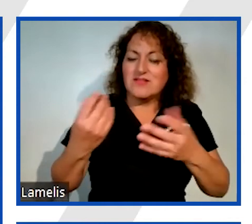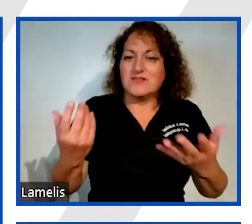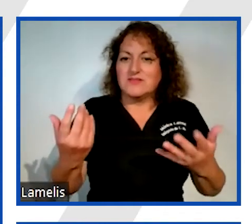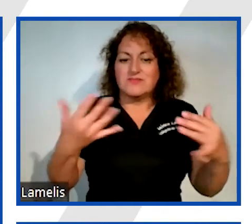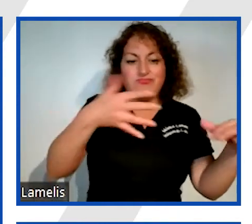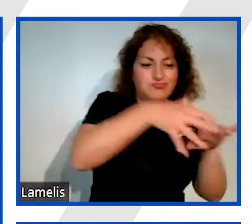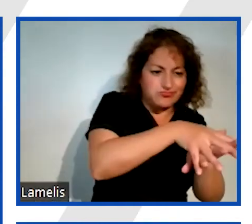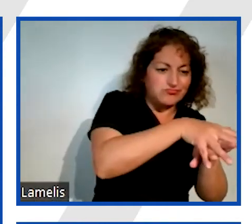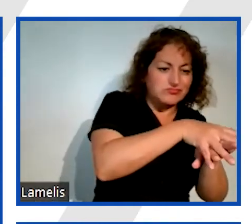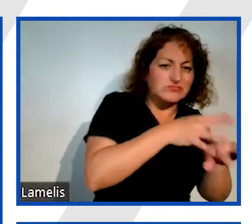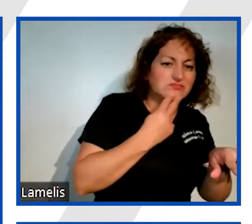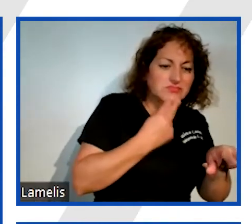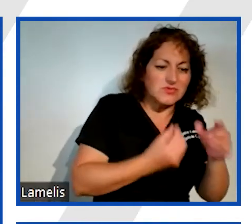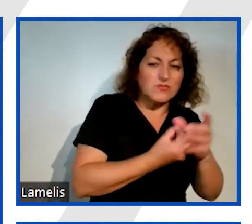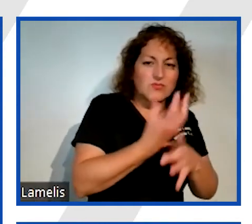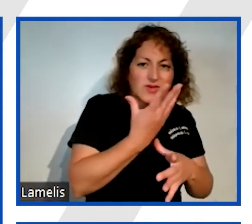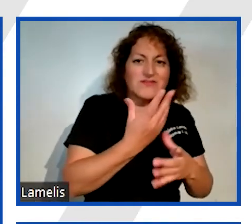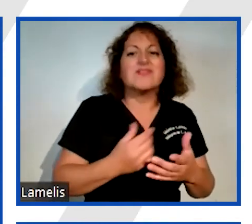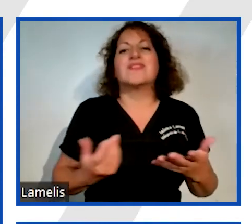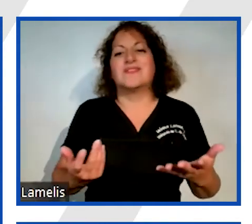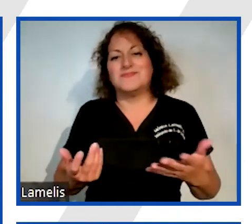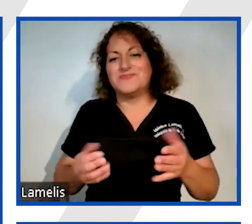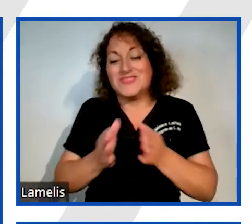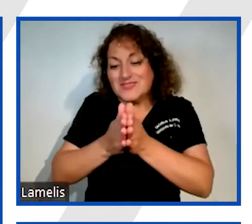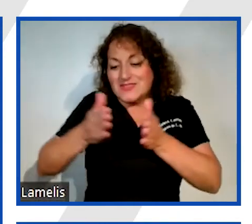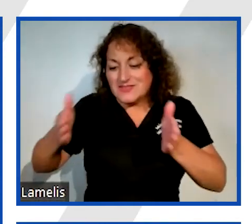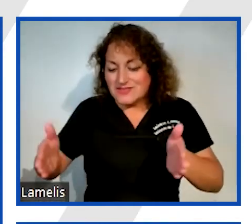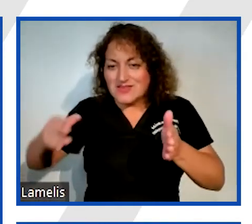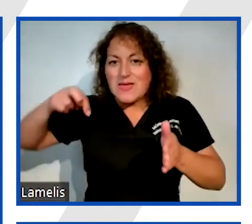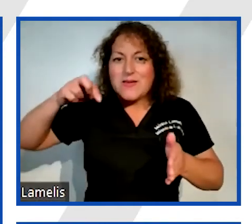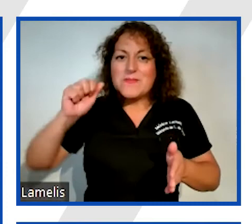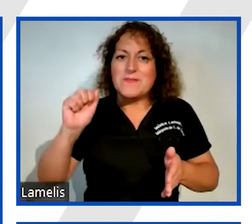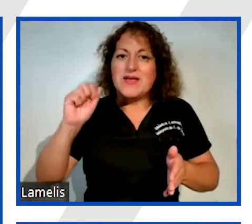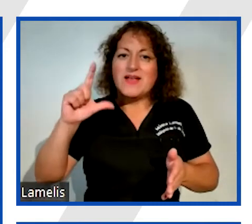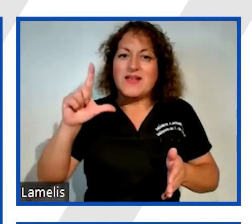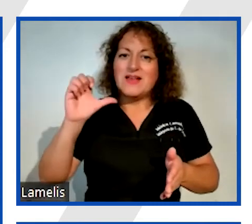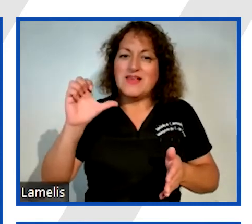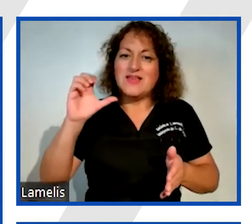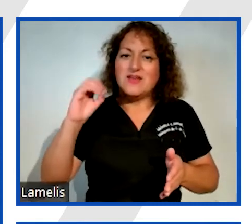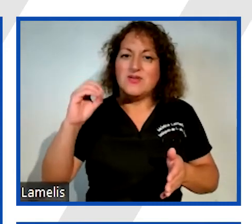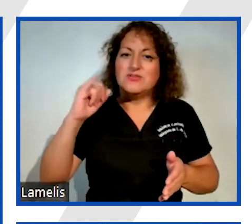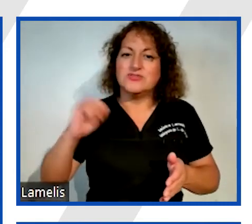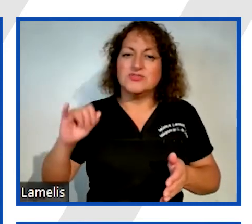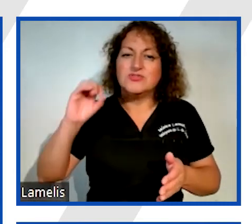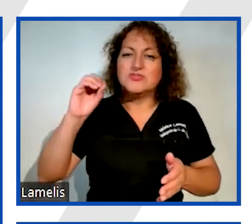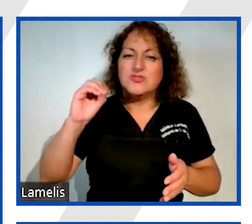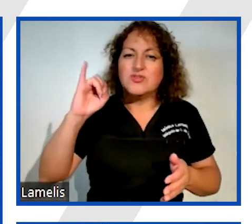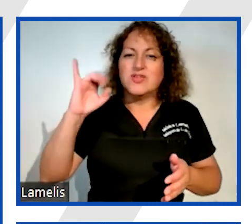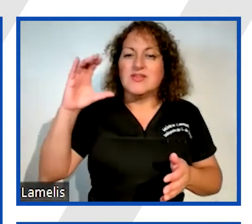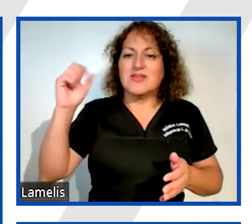el poco en la época paleozoica verdad durante todo esto 20 aproximadamente 20 millones de